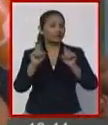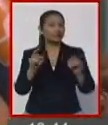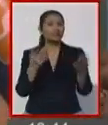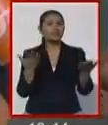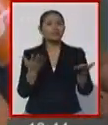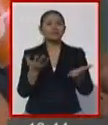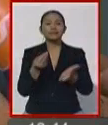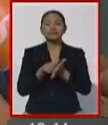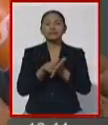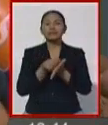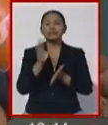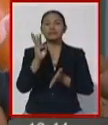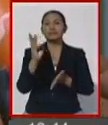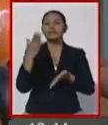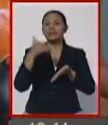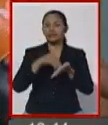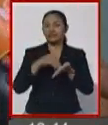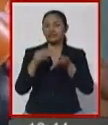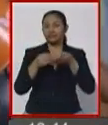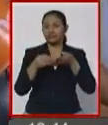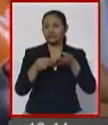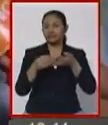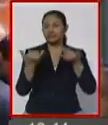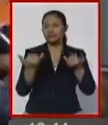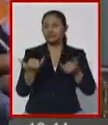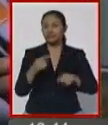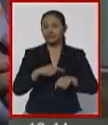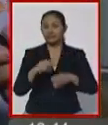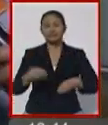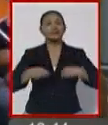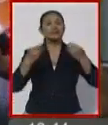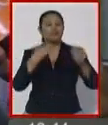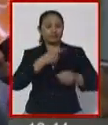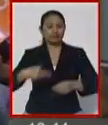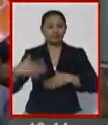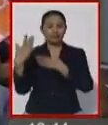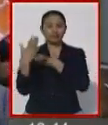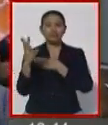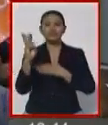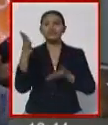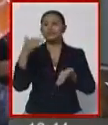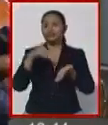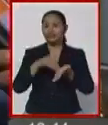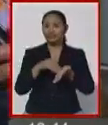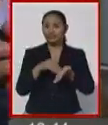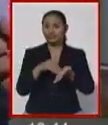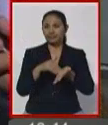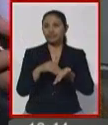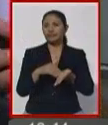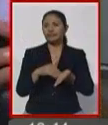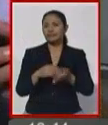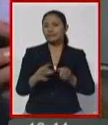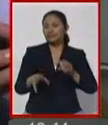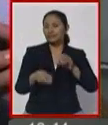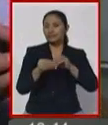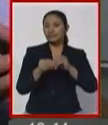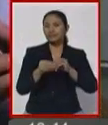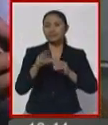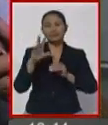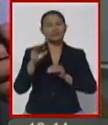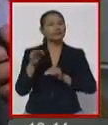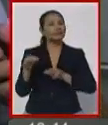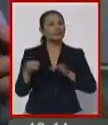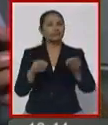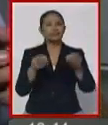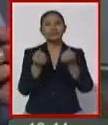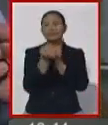dónde está el que va a poner los $600,000. Yo en este momento le entrego a Real Santa Cruz que ponga los $600,000 y reintegre. No había forma de salvarlo.